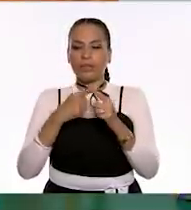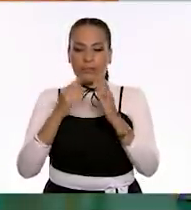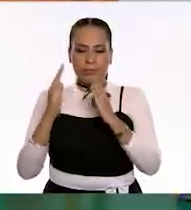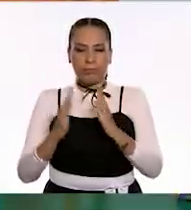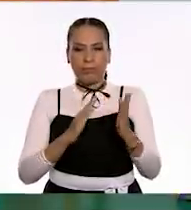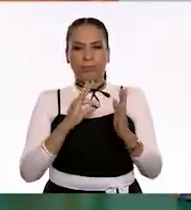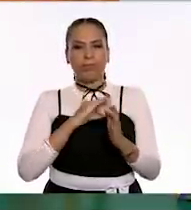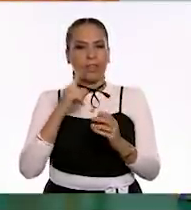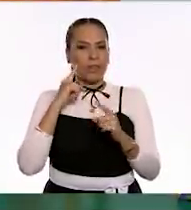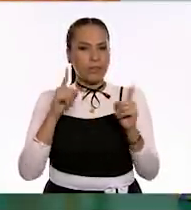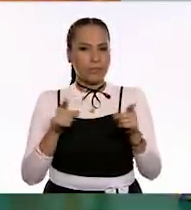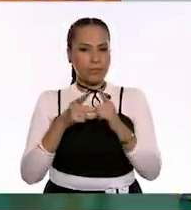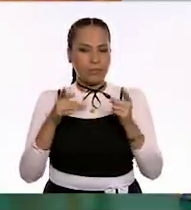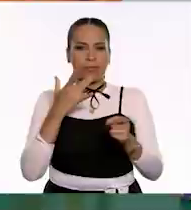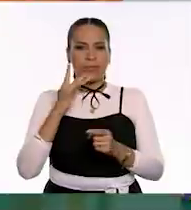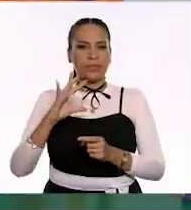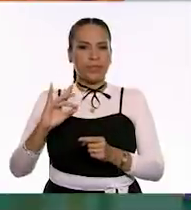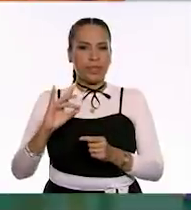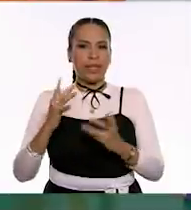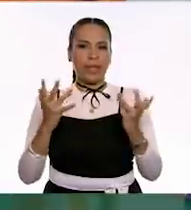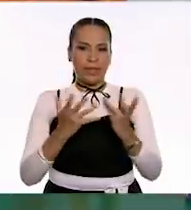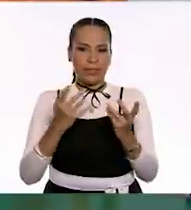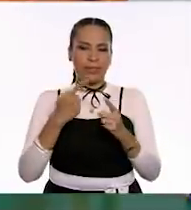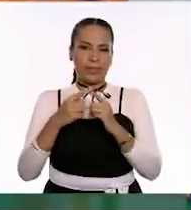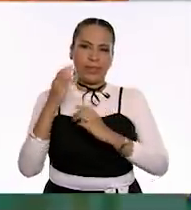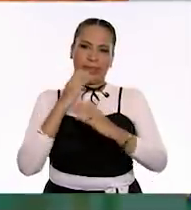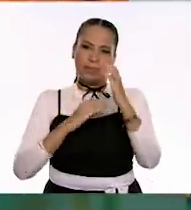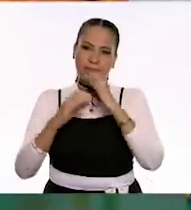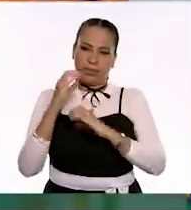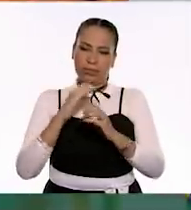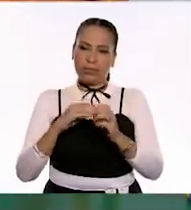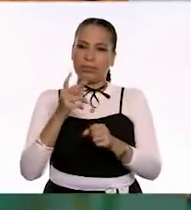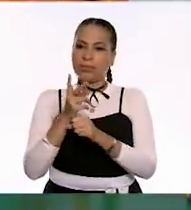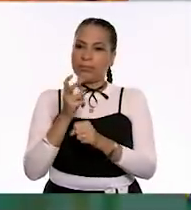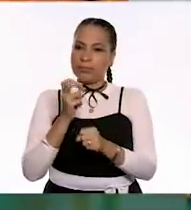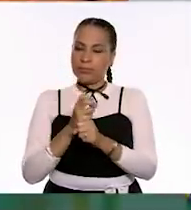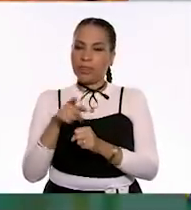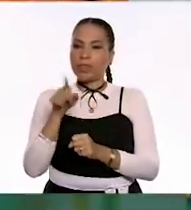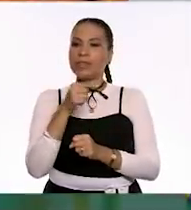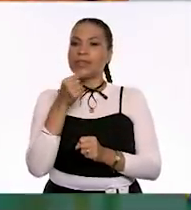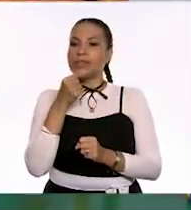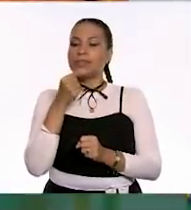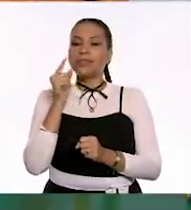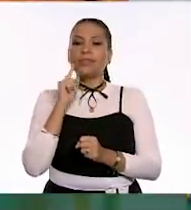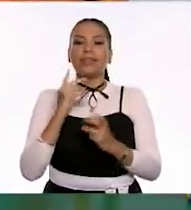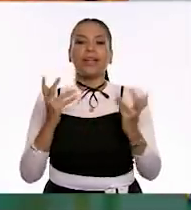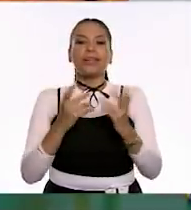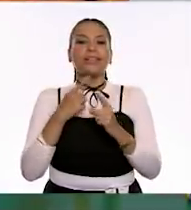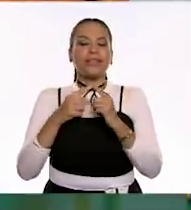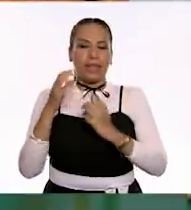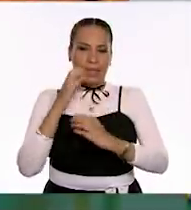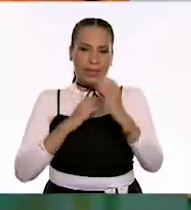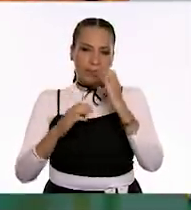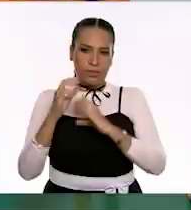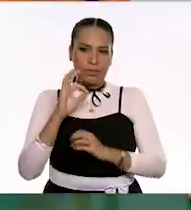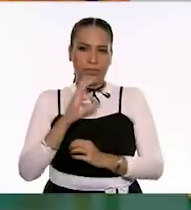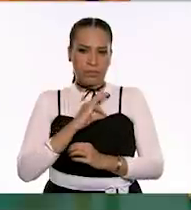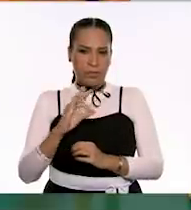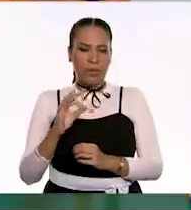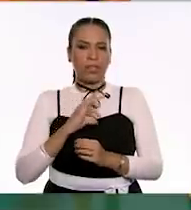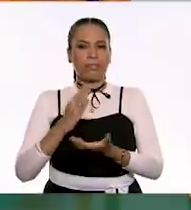secuencia rítmica es muy sencillo hacer canciones. Les invito, niñas y niños, a crear canciones y si